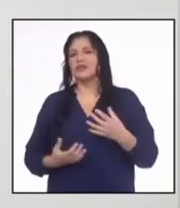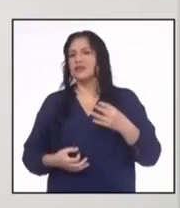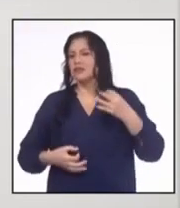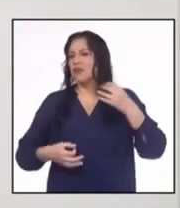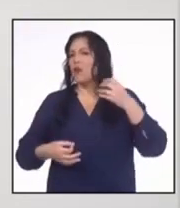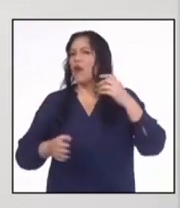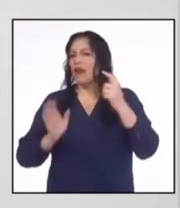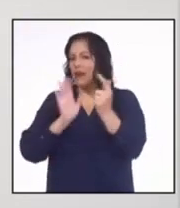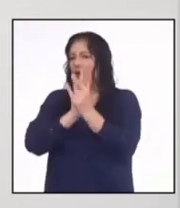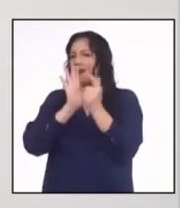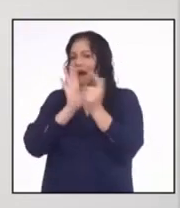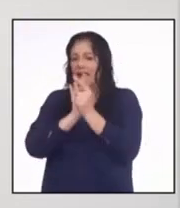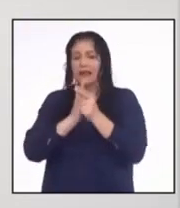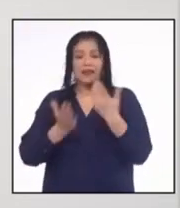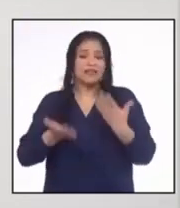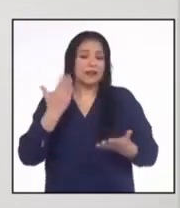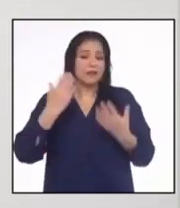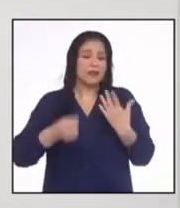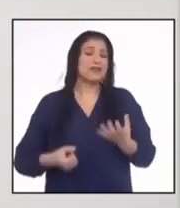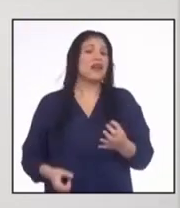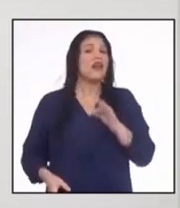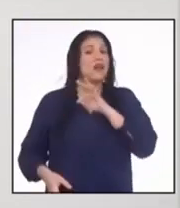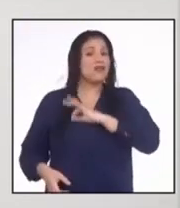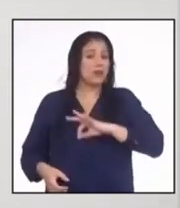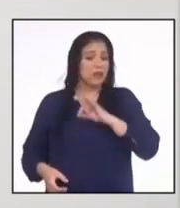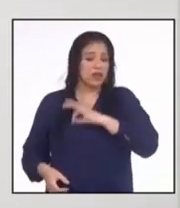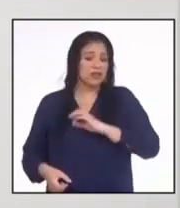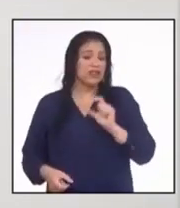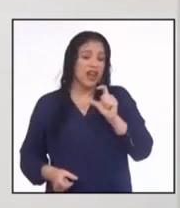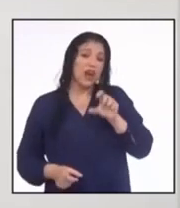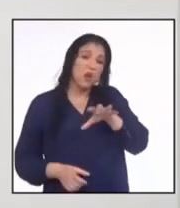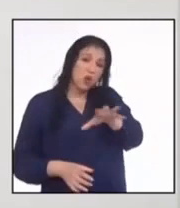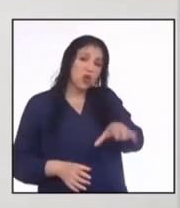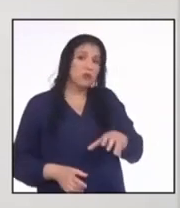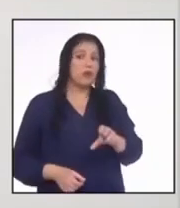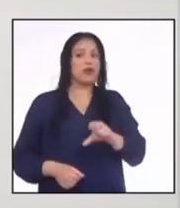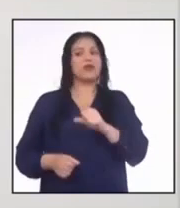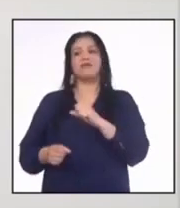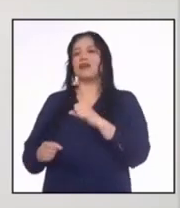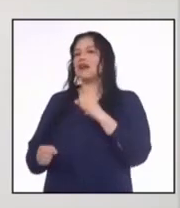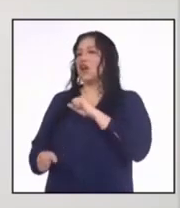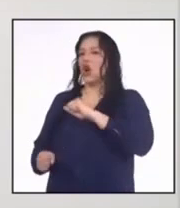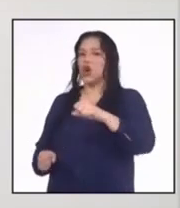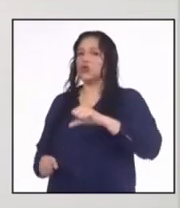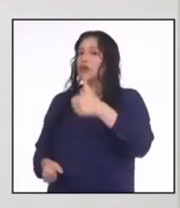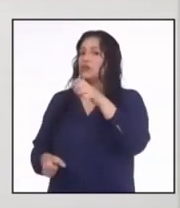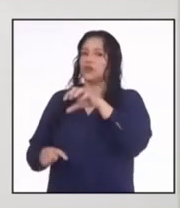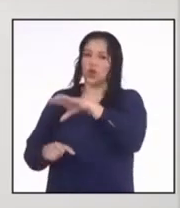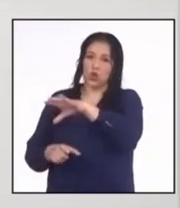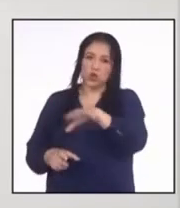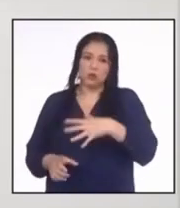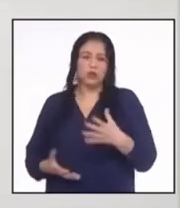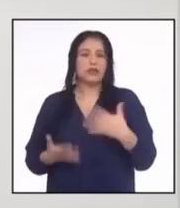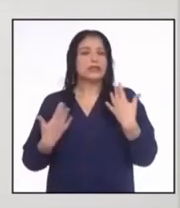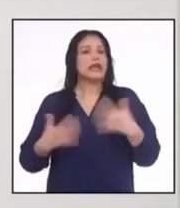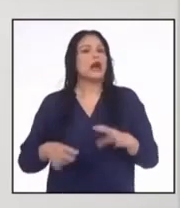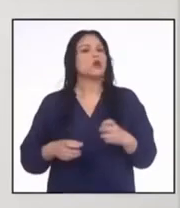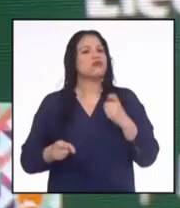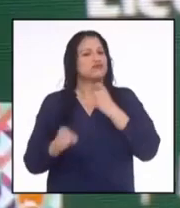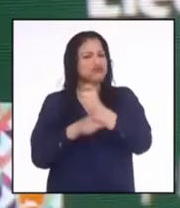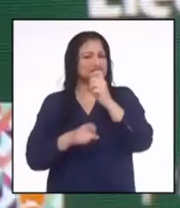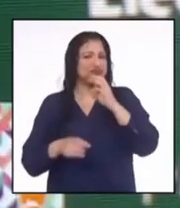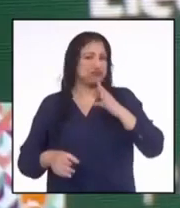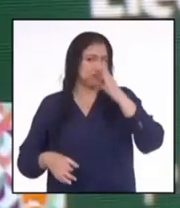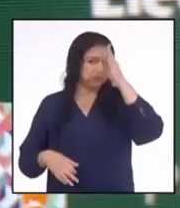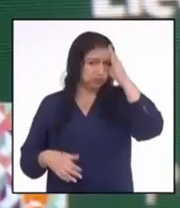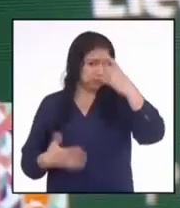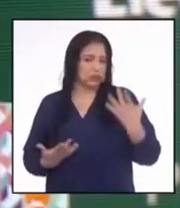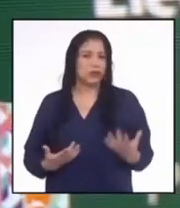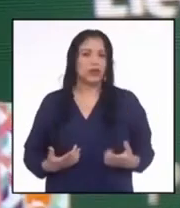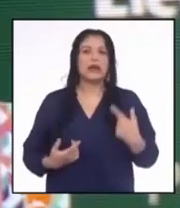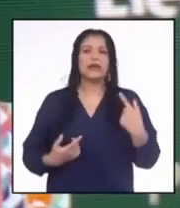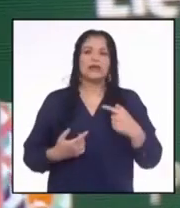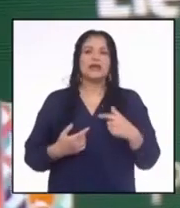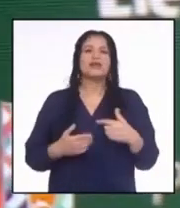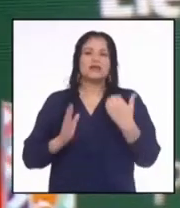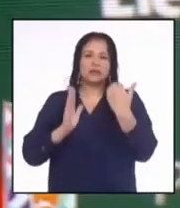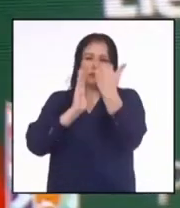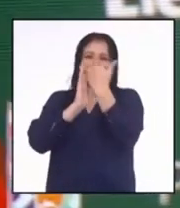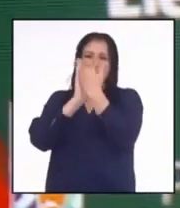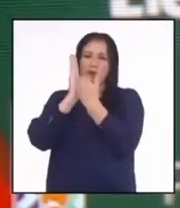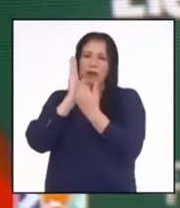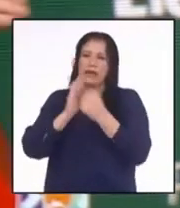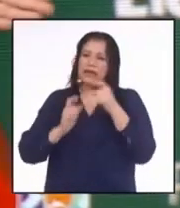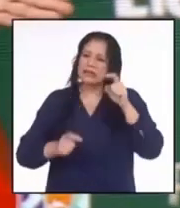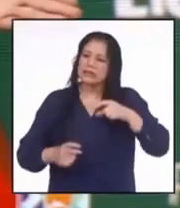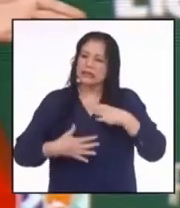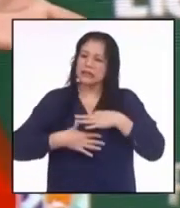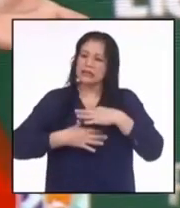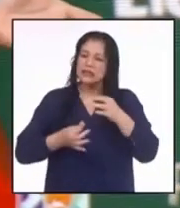que favorecen a un grupo social y perjudican a otro grupo y generan un daño a largo plazo. Son puntos de vista